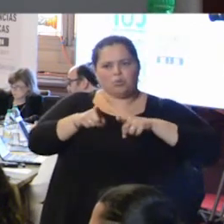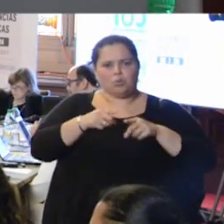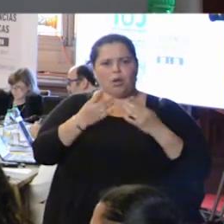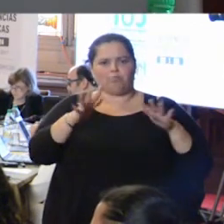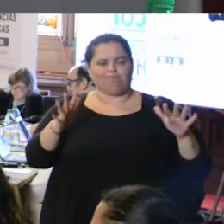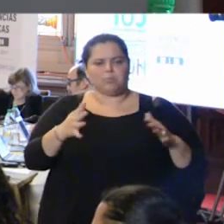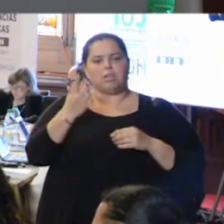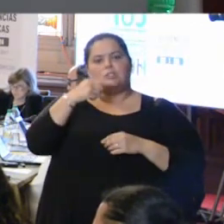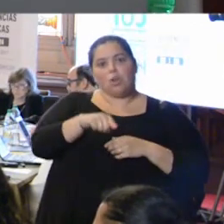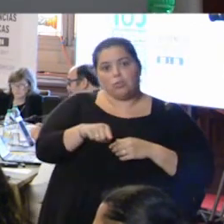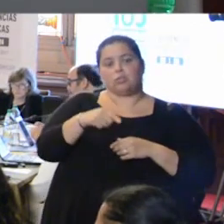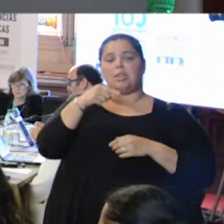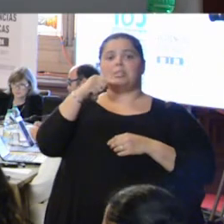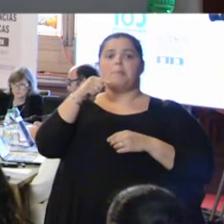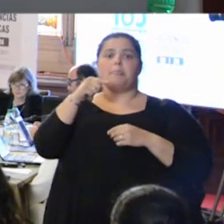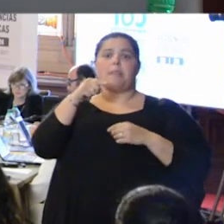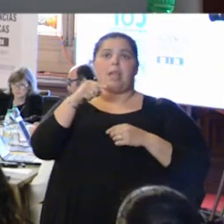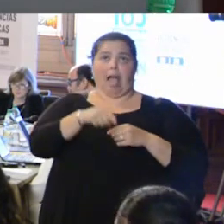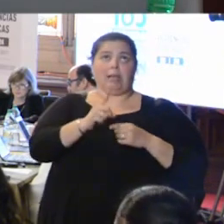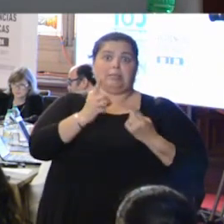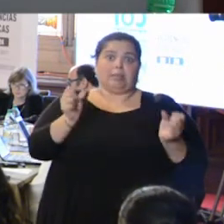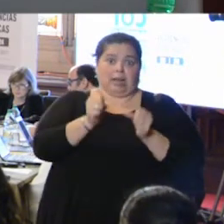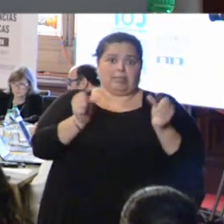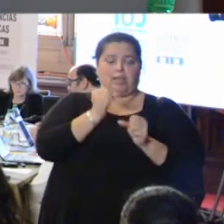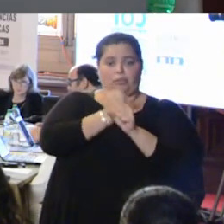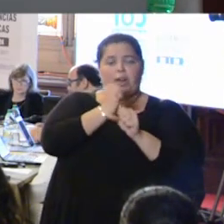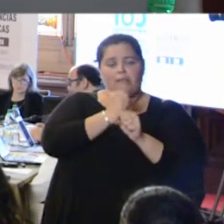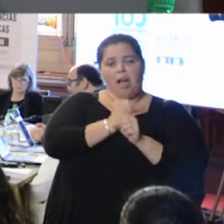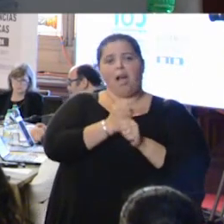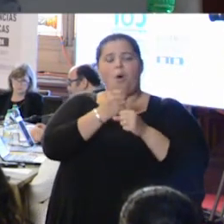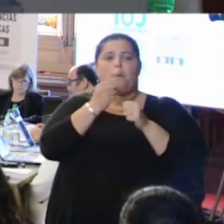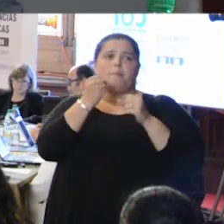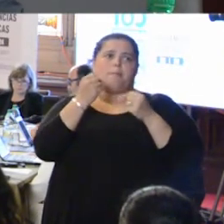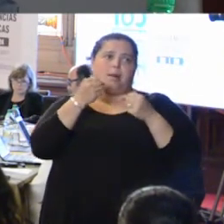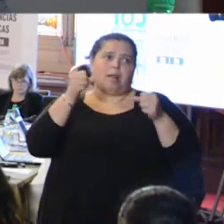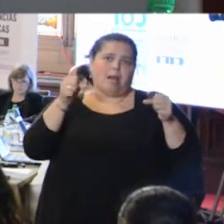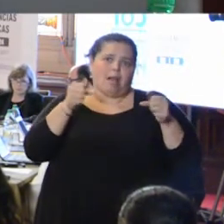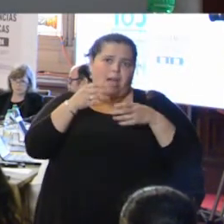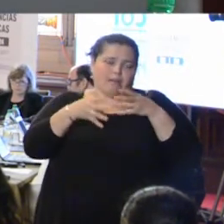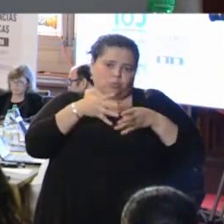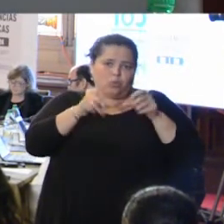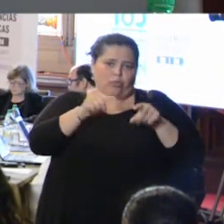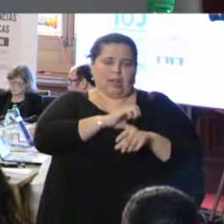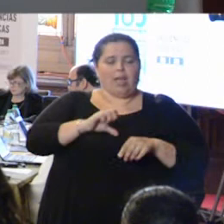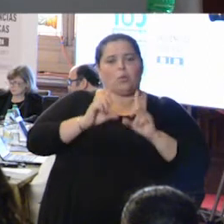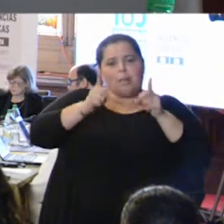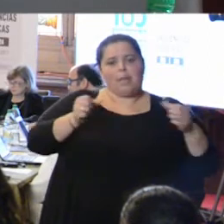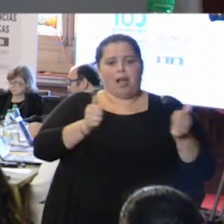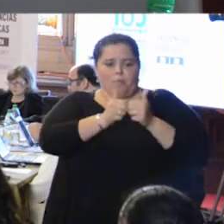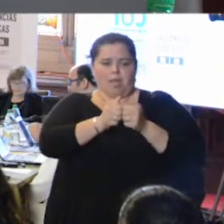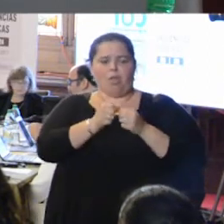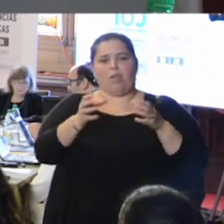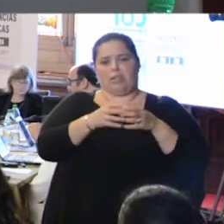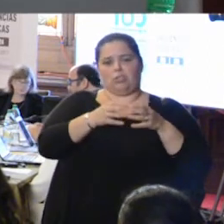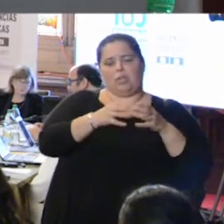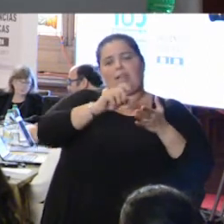viceministro, afortunadamente ya se han realizado trabajos en función de la acción del Estado y de sociedad civil que ha acompañado para poder liberar ese